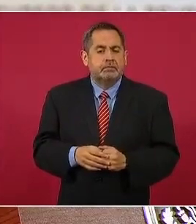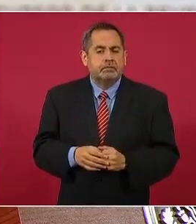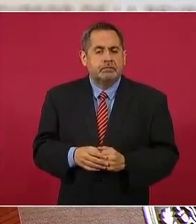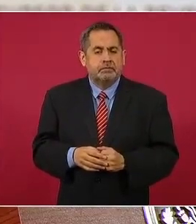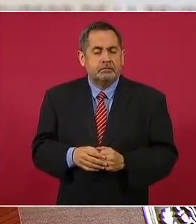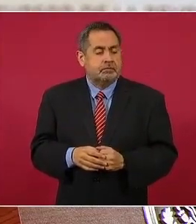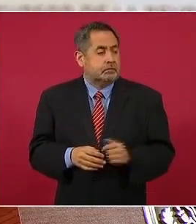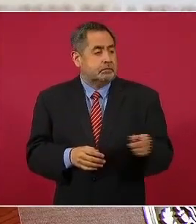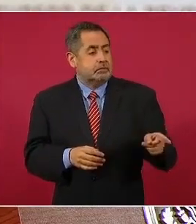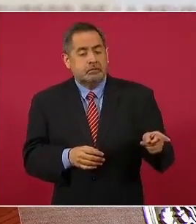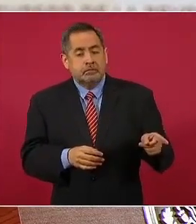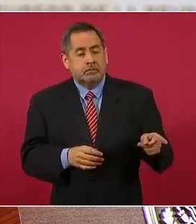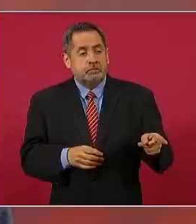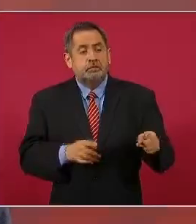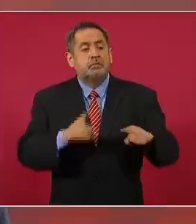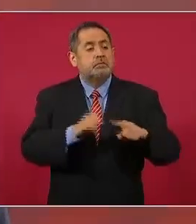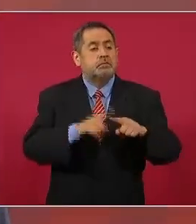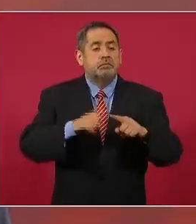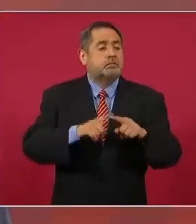esté quien esté en el gobierno,